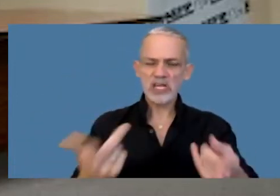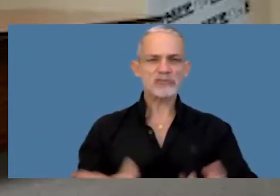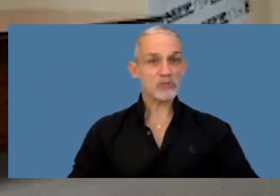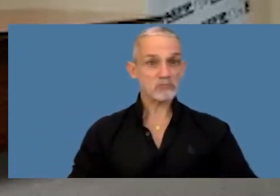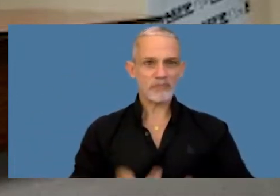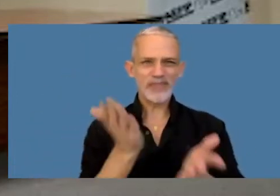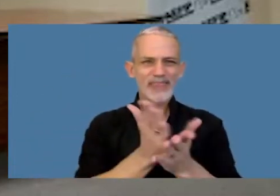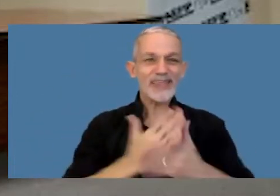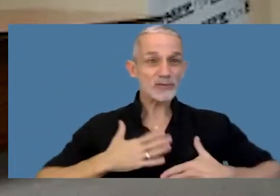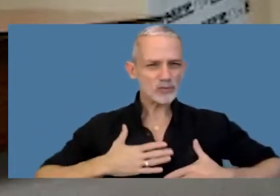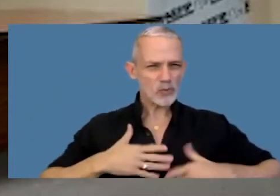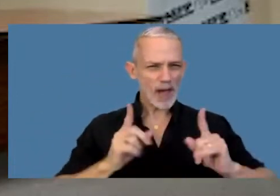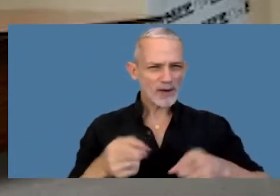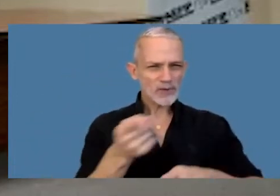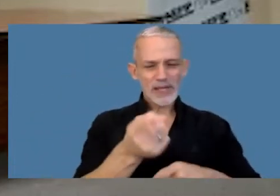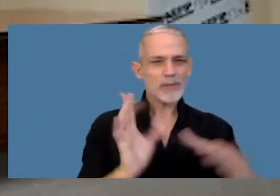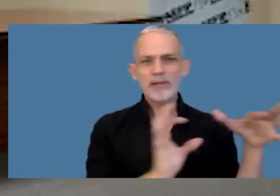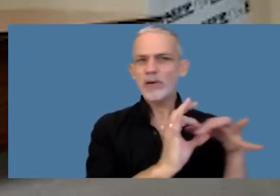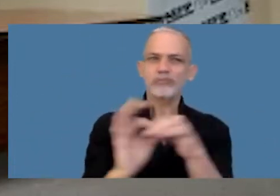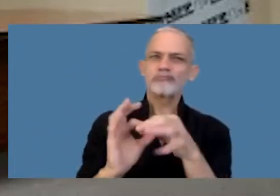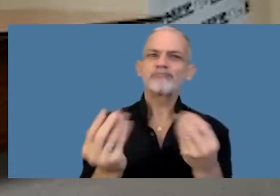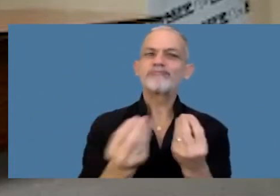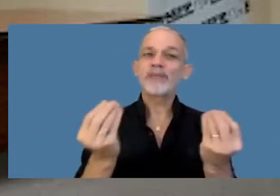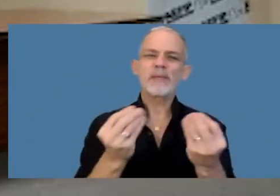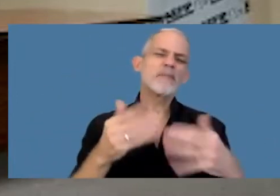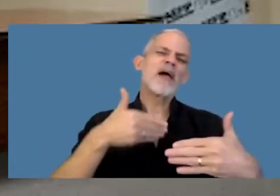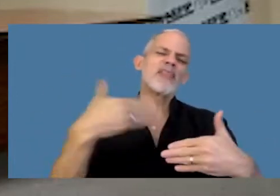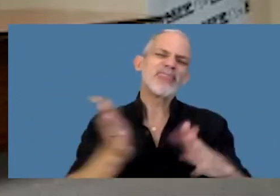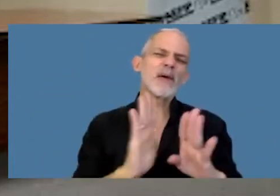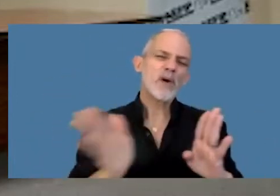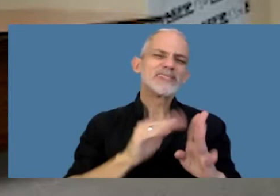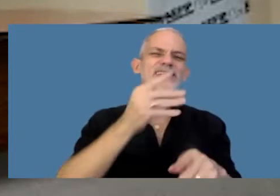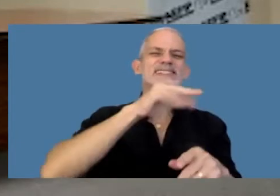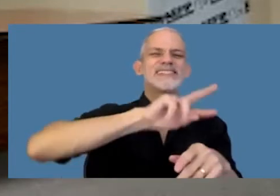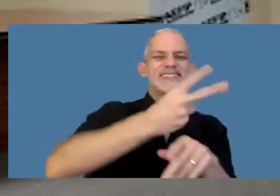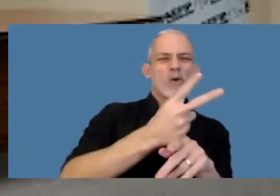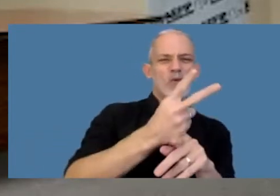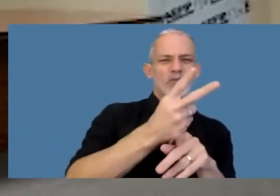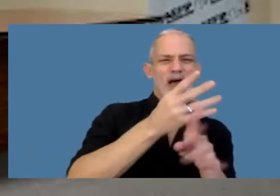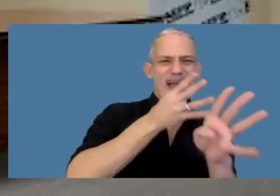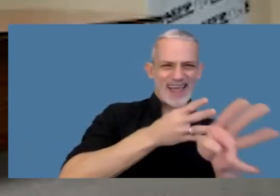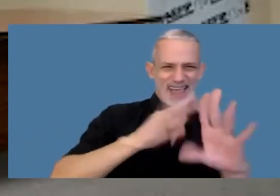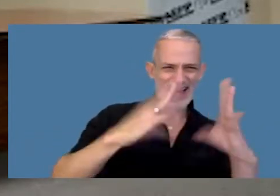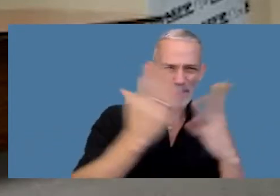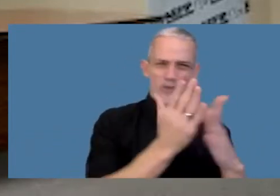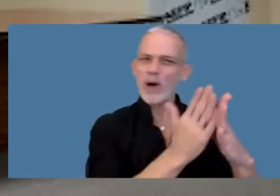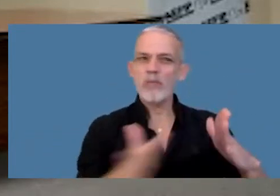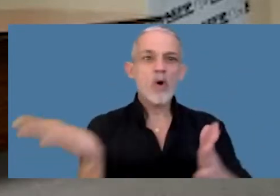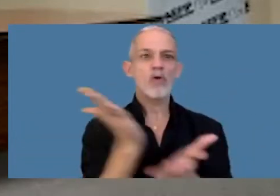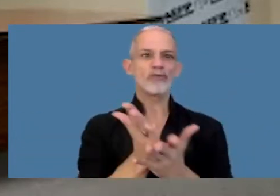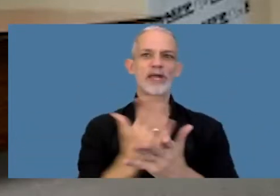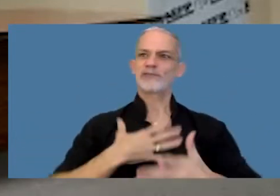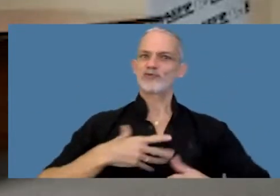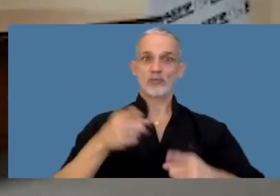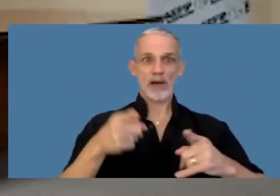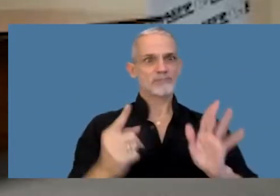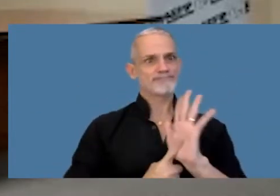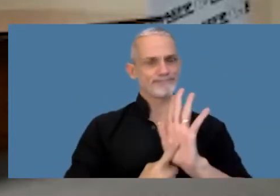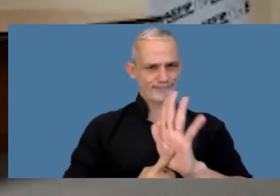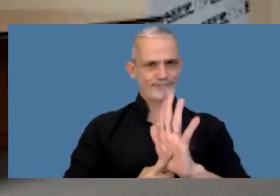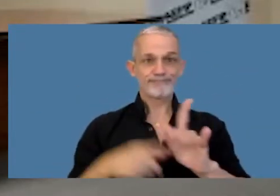derechos humanos que vienen como posterioridad a la Segunda Guerra Mundial. ¿Y qué viene allí? Viene, por un